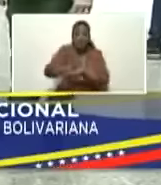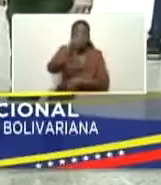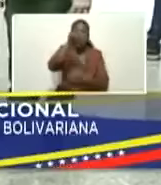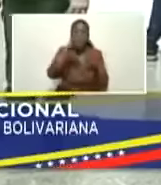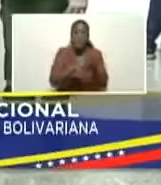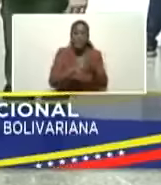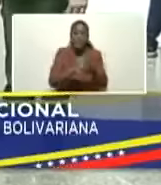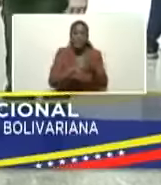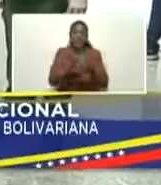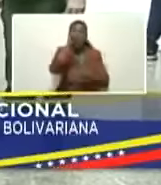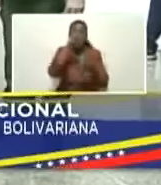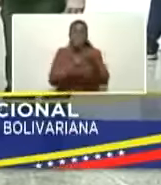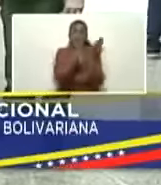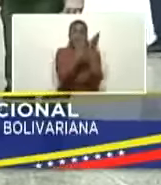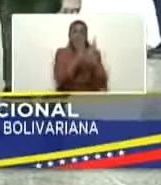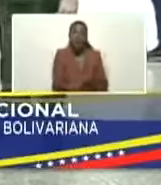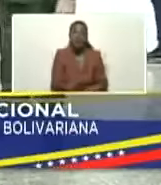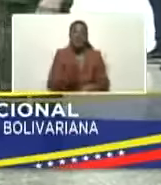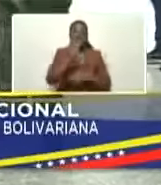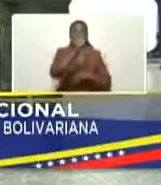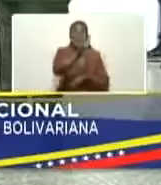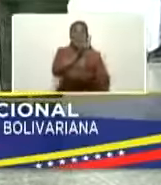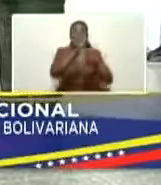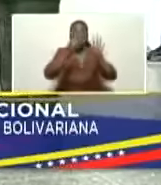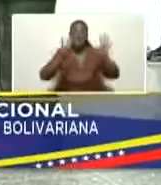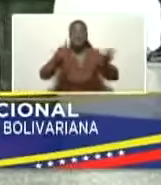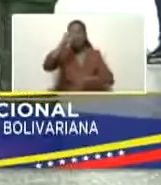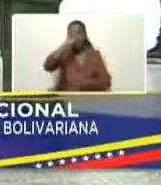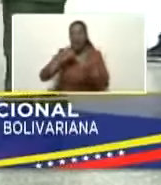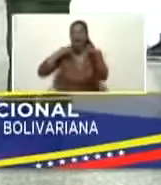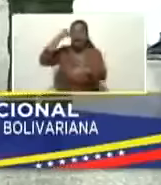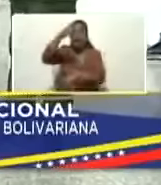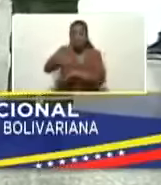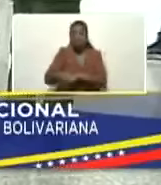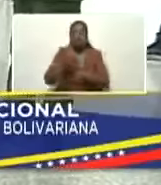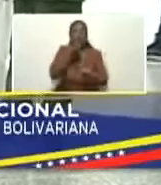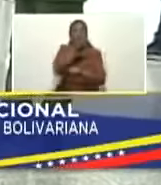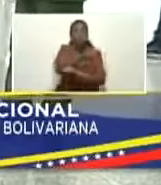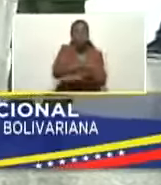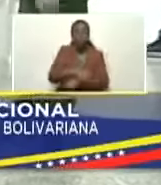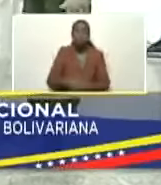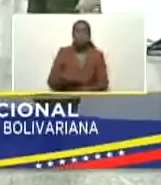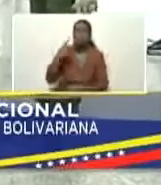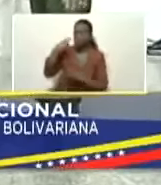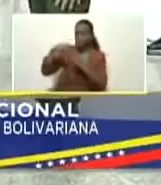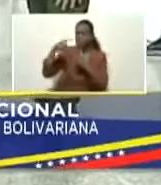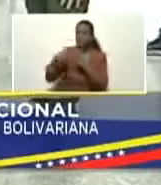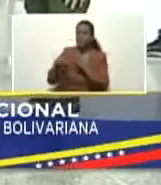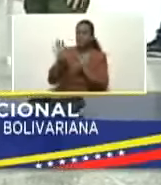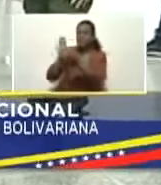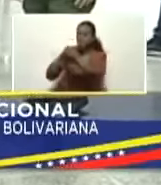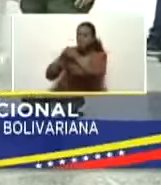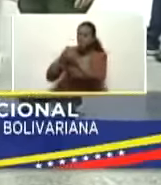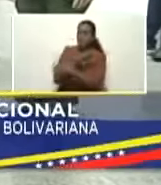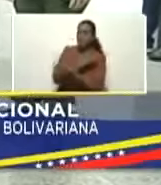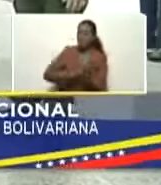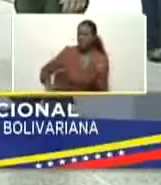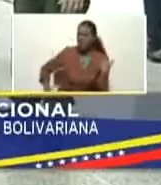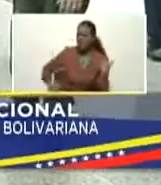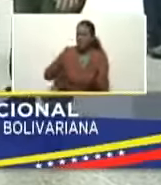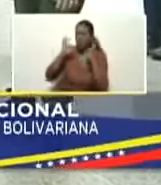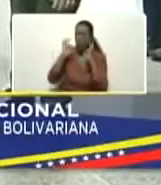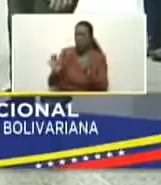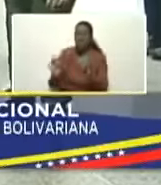en 17 años. ¿Qué carreras vamos a dar aquí, Nicodemo? Aló, aló. Sí. Comandante en jefe, estamos